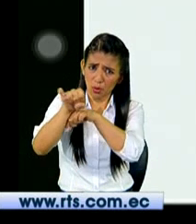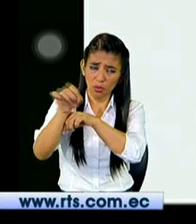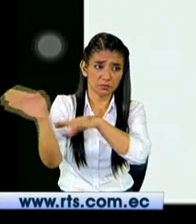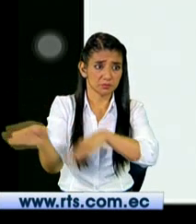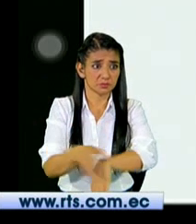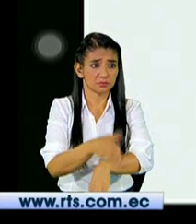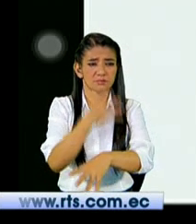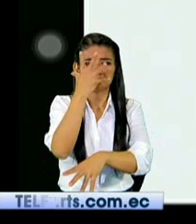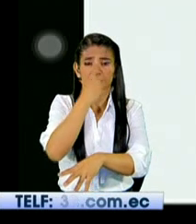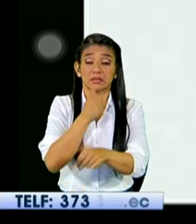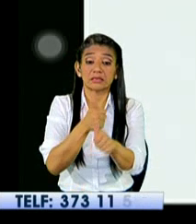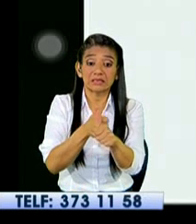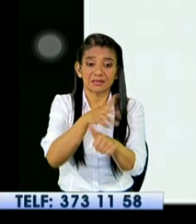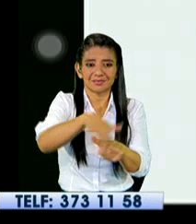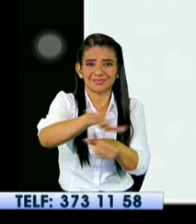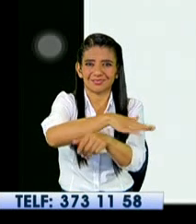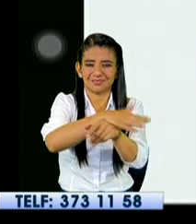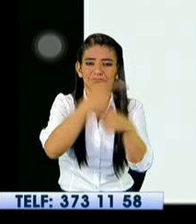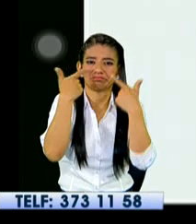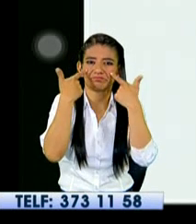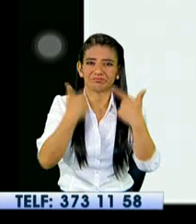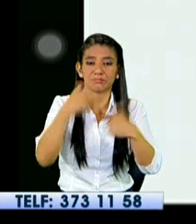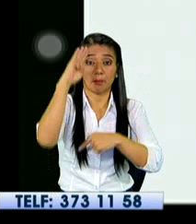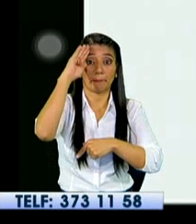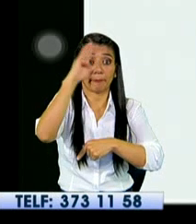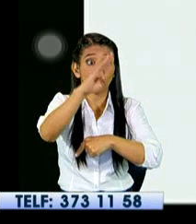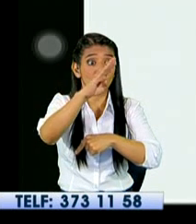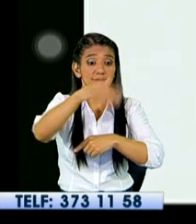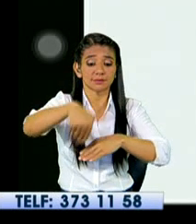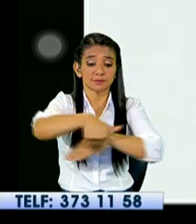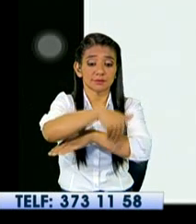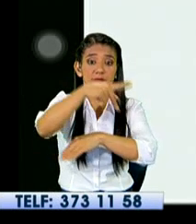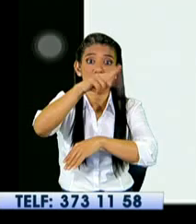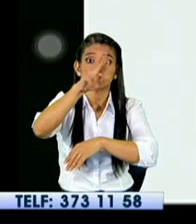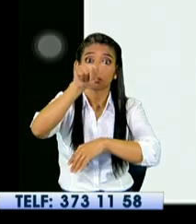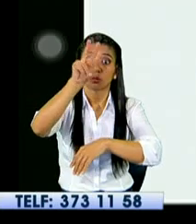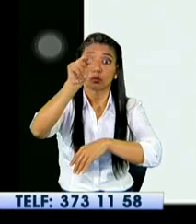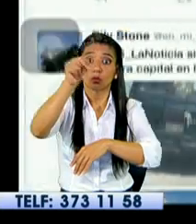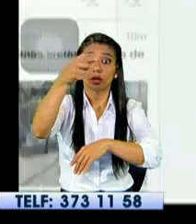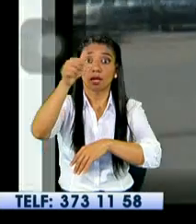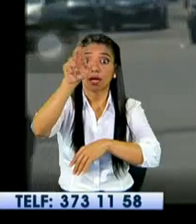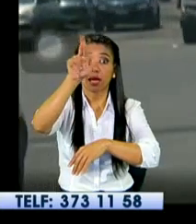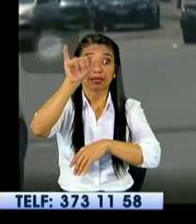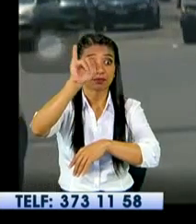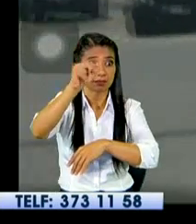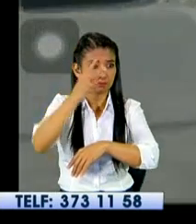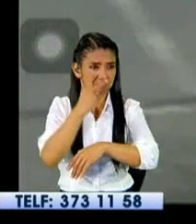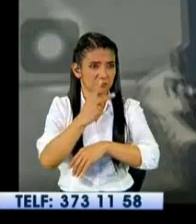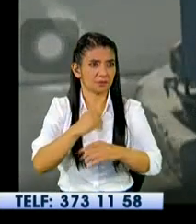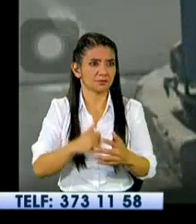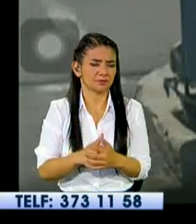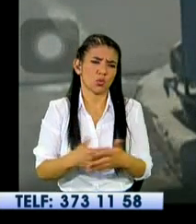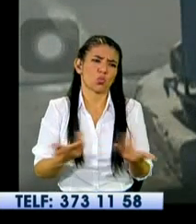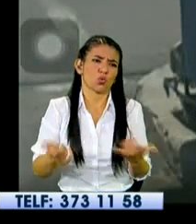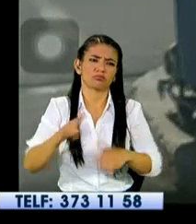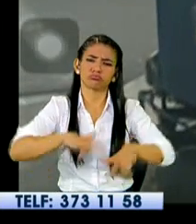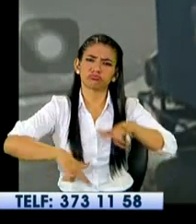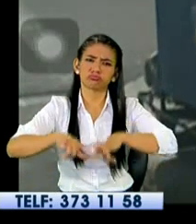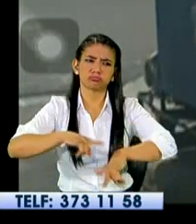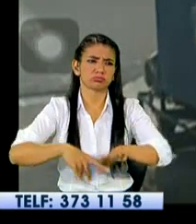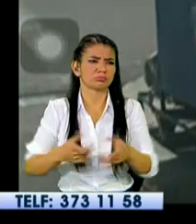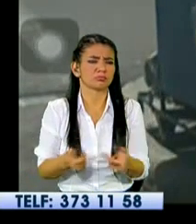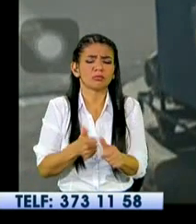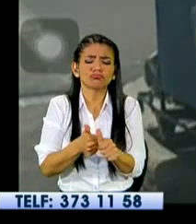a 3 cuadras del cuartel de la Policía Metropolitana, en la Loma de Puengasí, obrero independiente. Hermoso. Ver, ahí está.